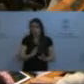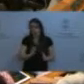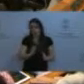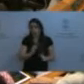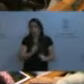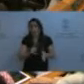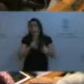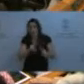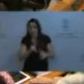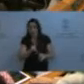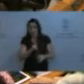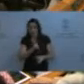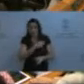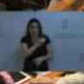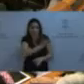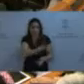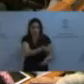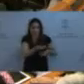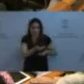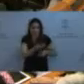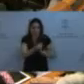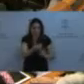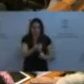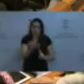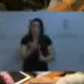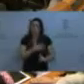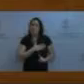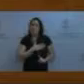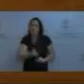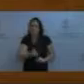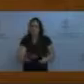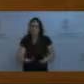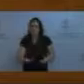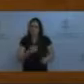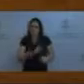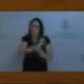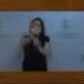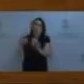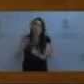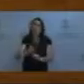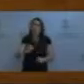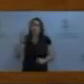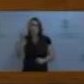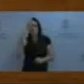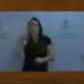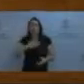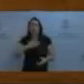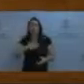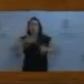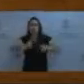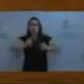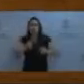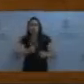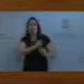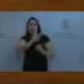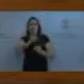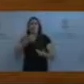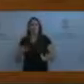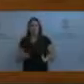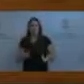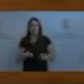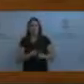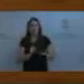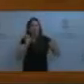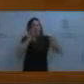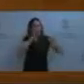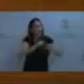que ser valientes, hay que tener coraje, hay que defender en lo que uno cree, y no hay que hacer acuerdos